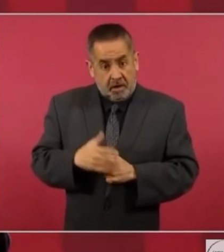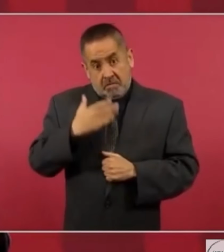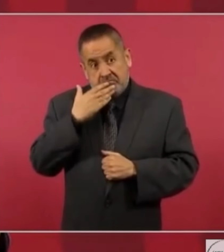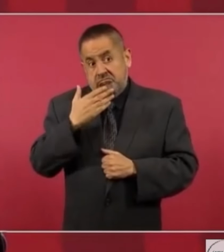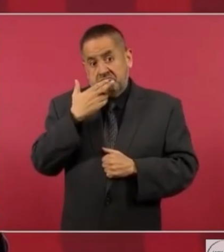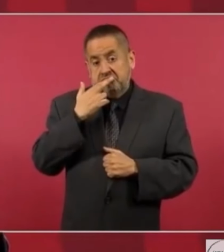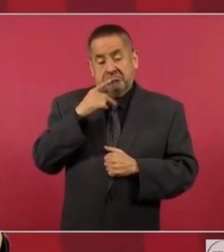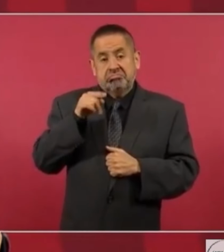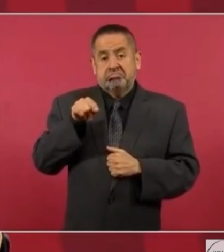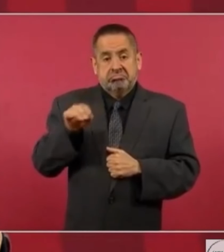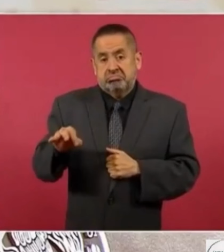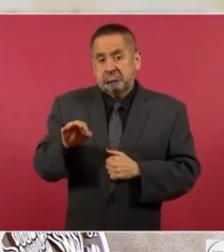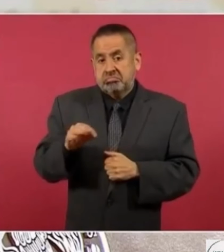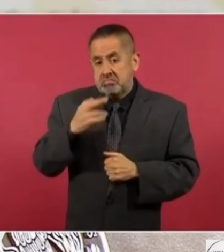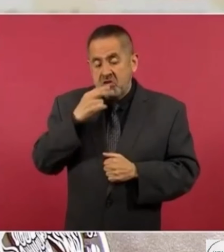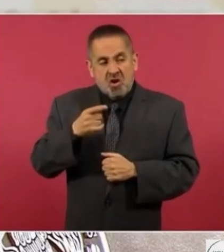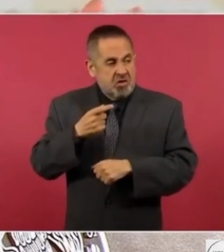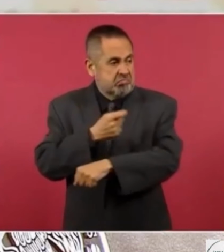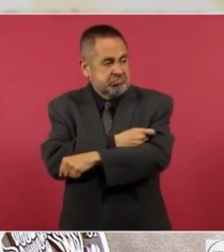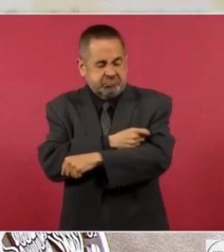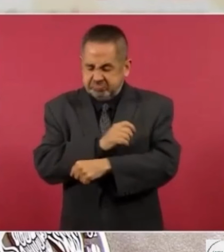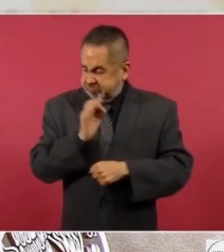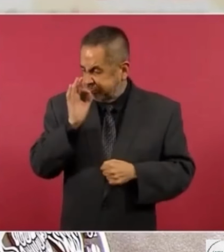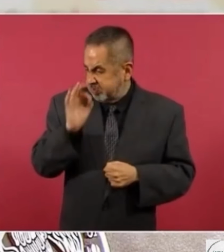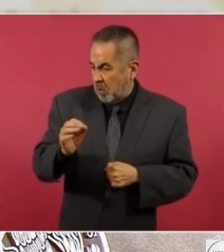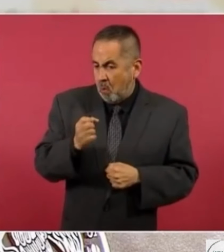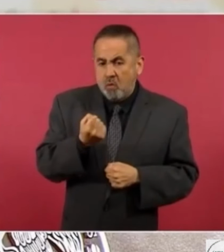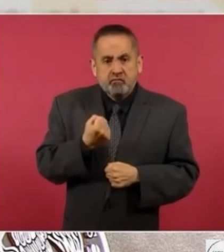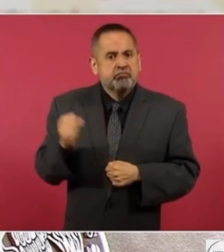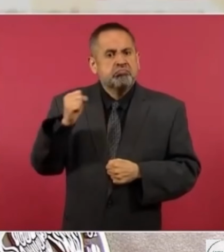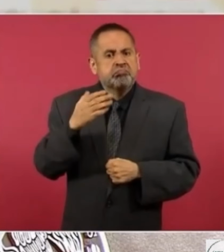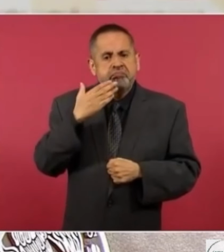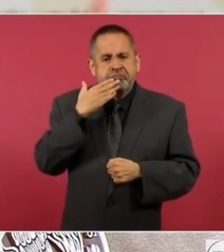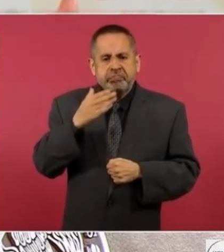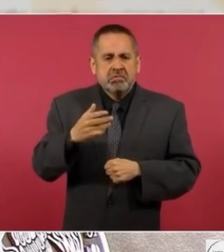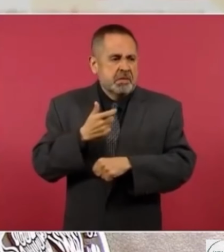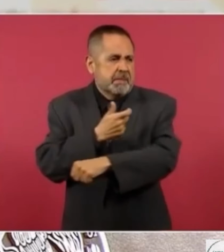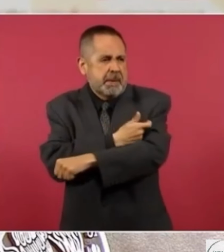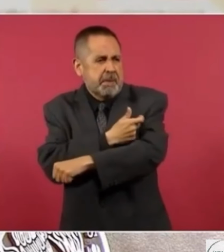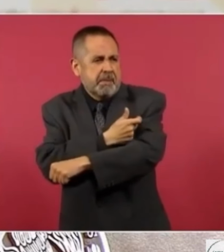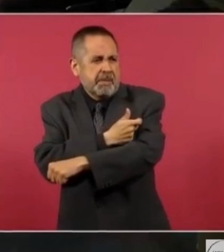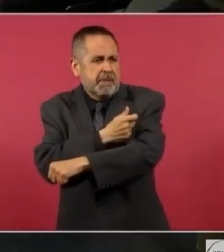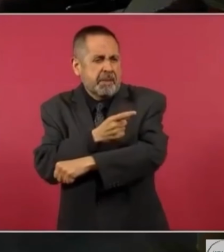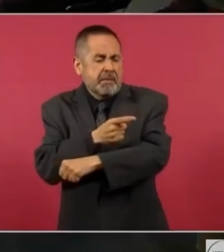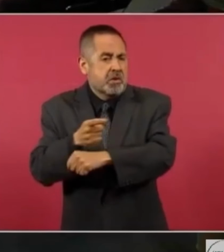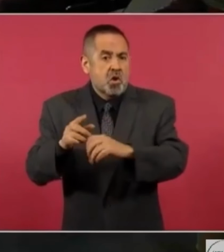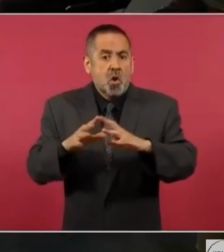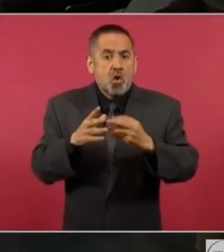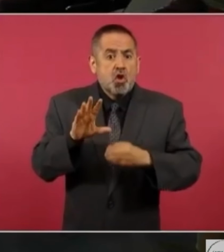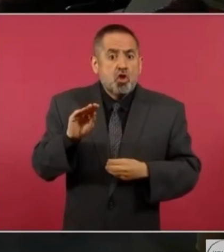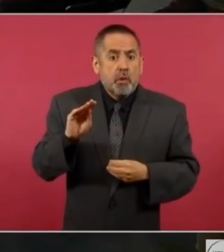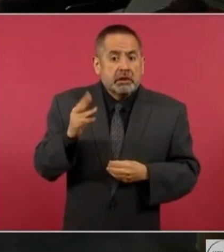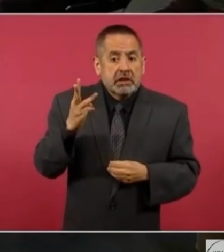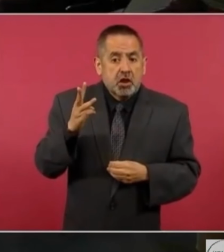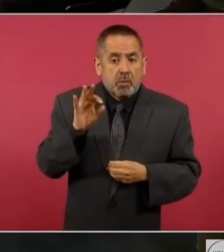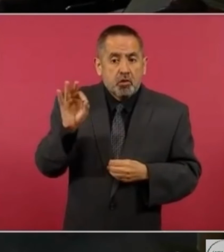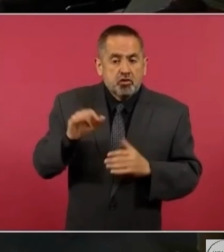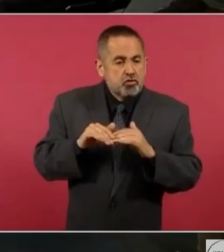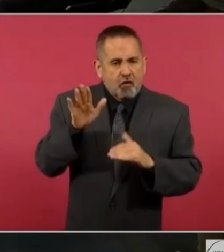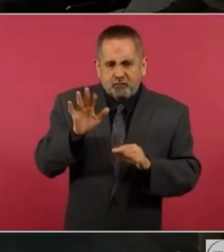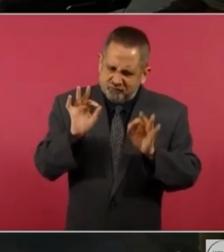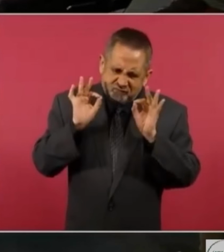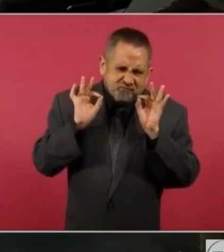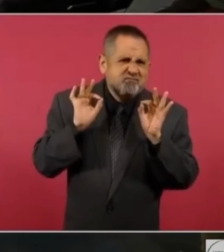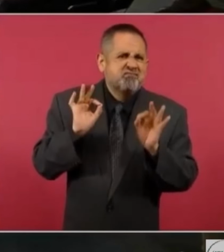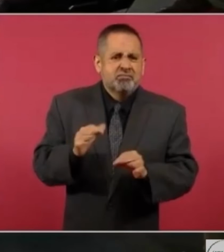las vacunas también altamente efectivas, efectividades poblacionales arriba del 93%, y